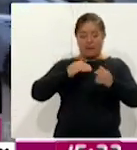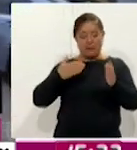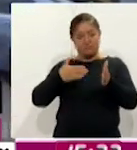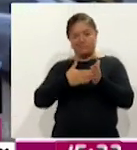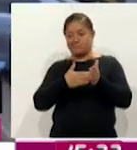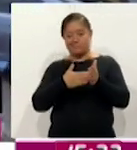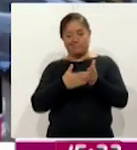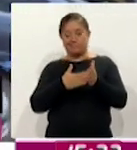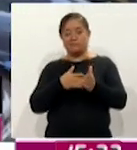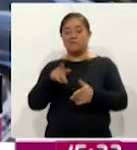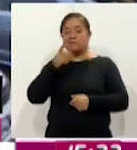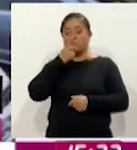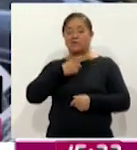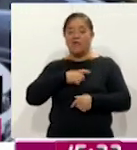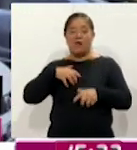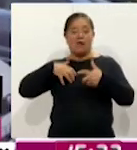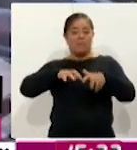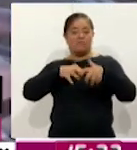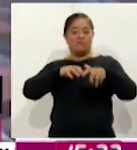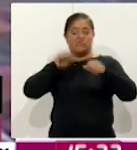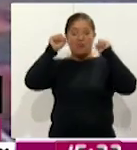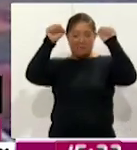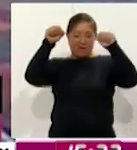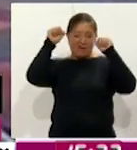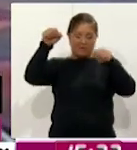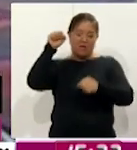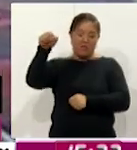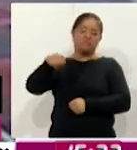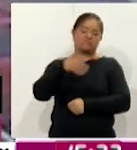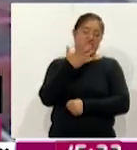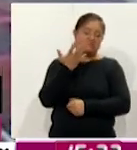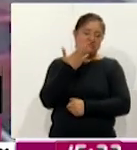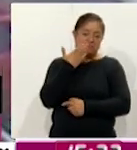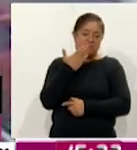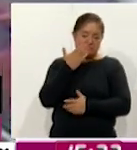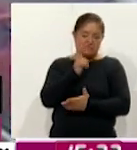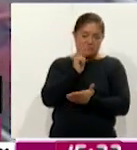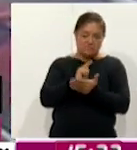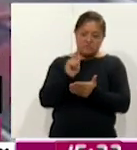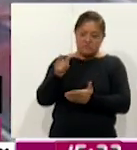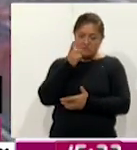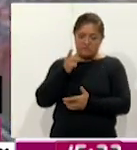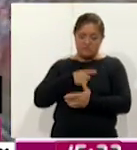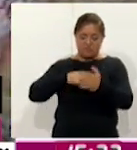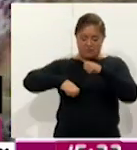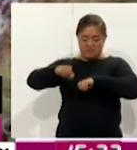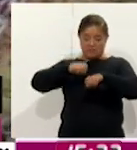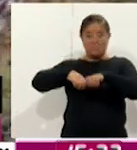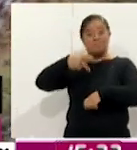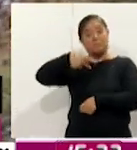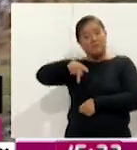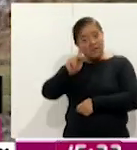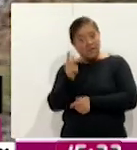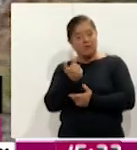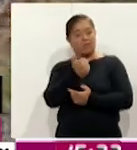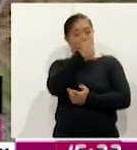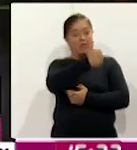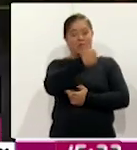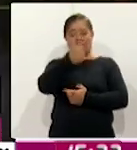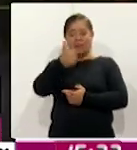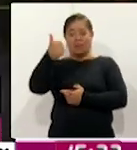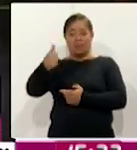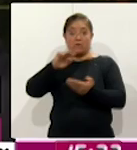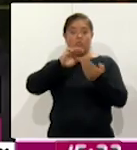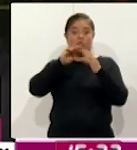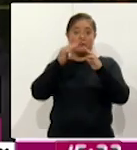las manifestaciones son legítimas, como lo comentaban ambos empresarios, pero que cada quien tendrá sus motivos